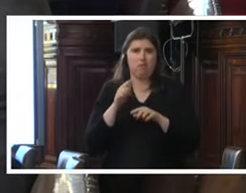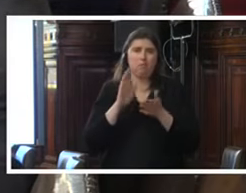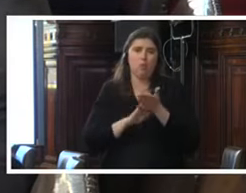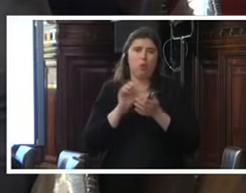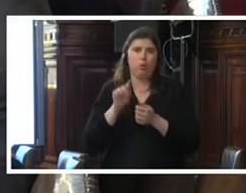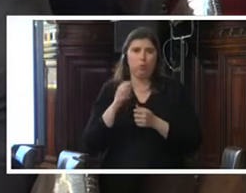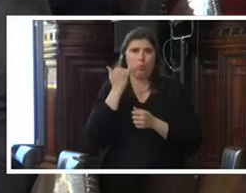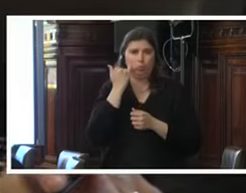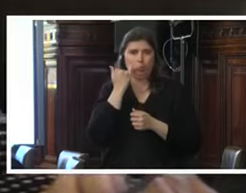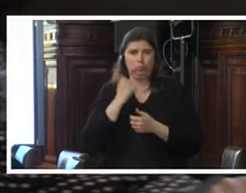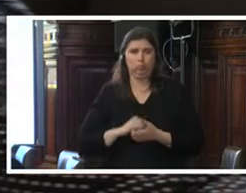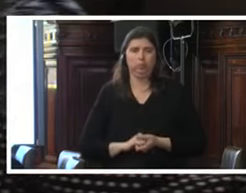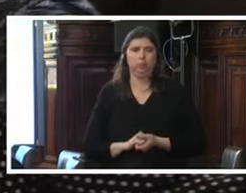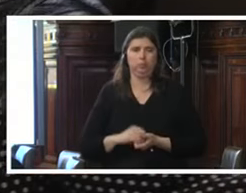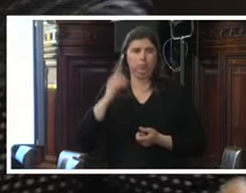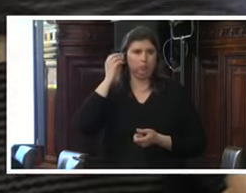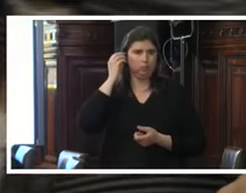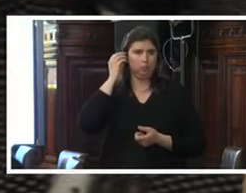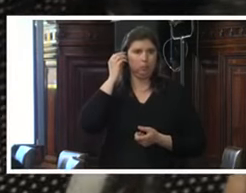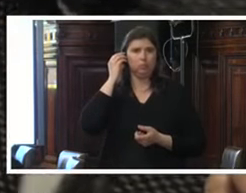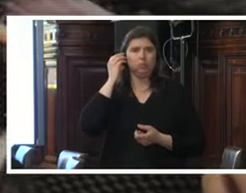ante la descendencia